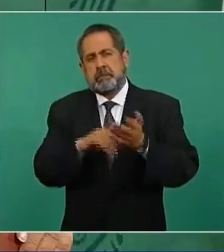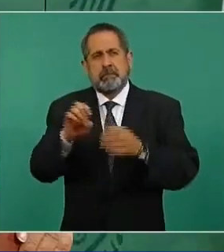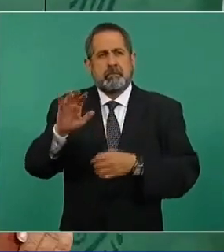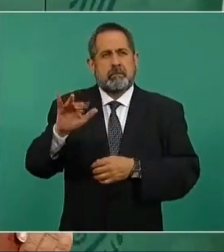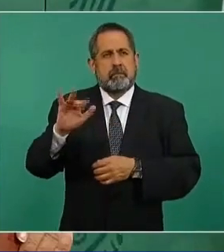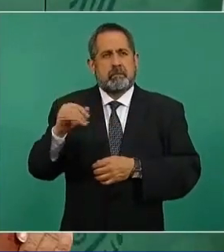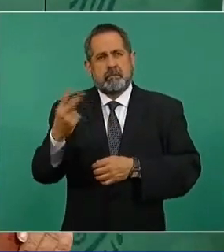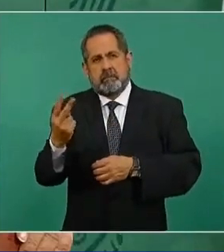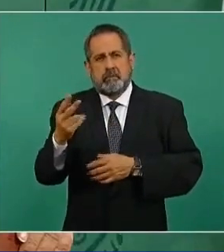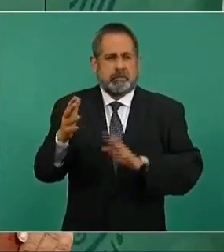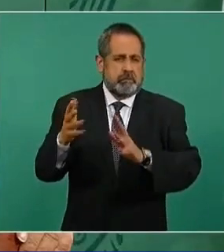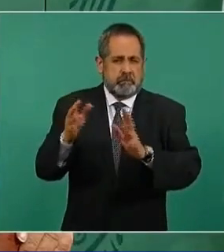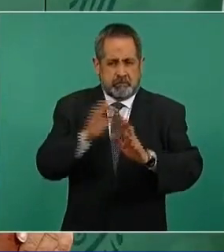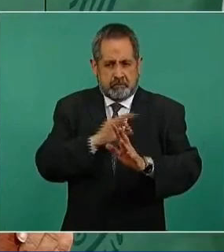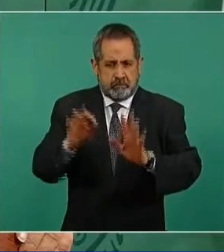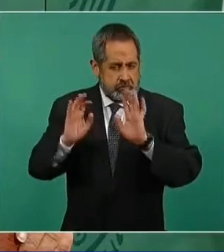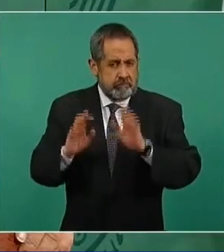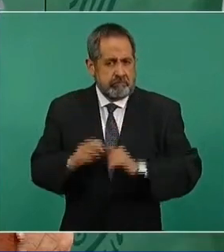1952.